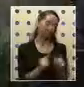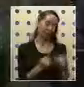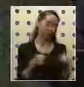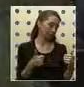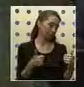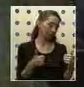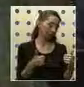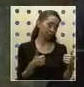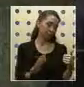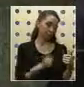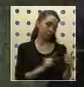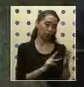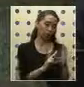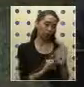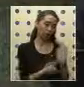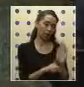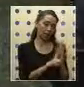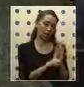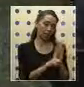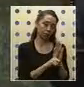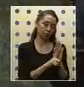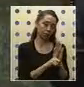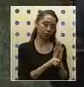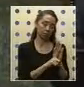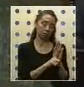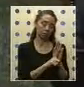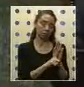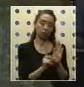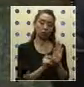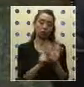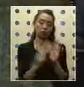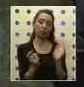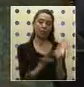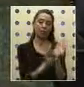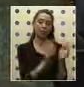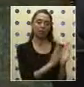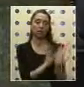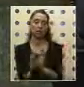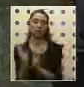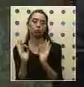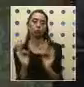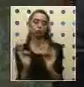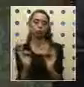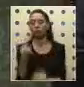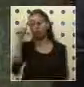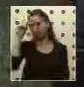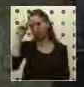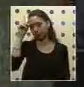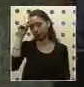puede cambiar la ley ni alterar el calendario. Presidente, diputado Azul Andrade.